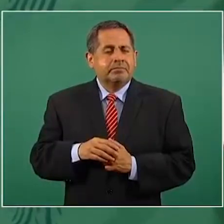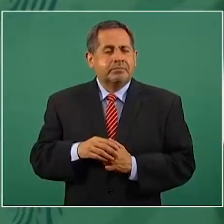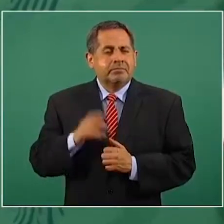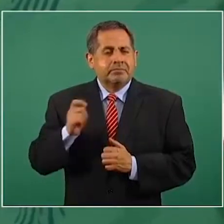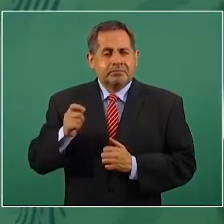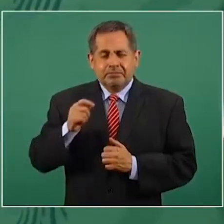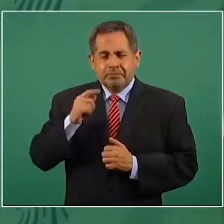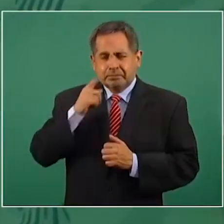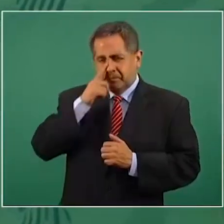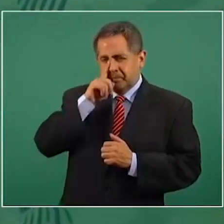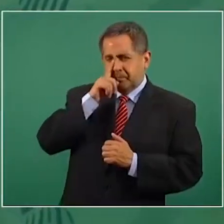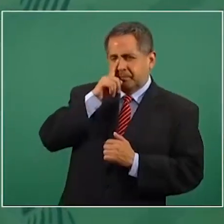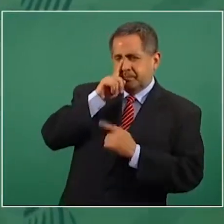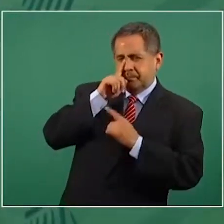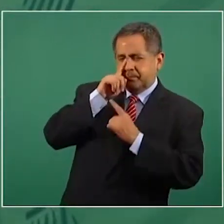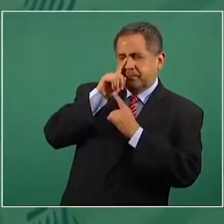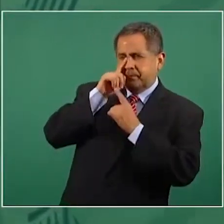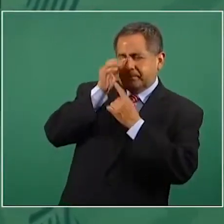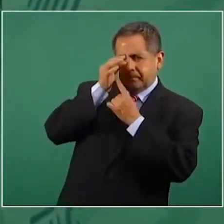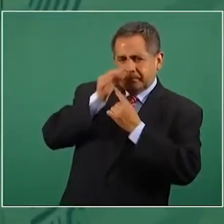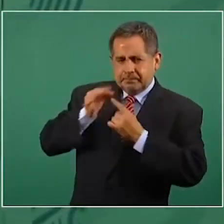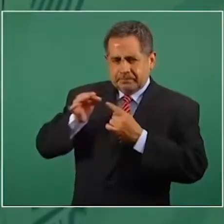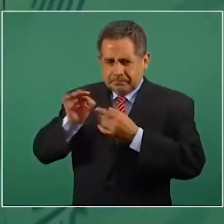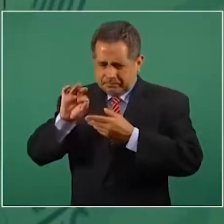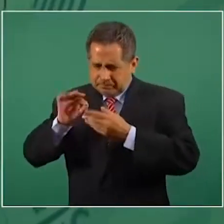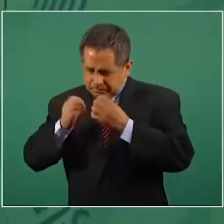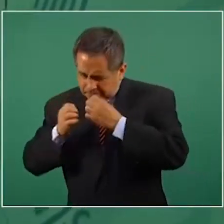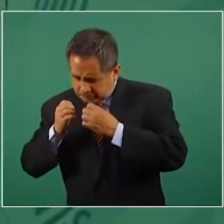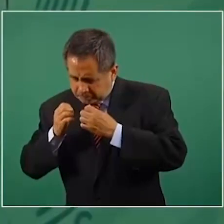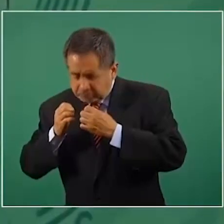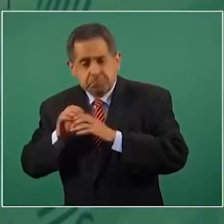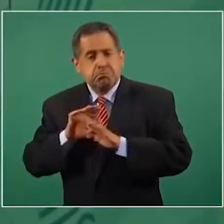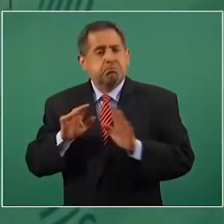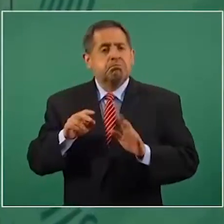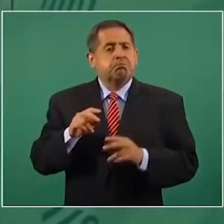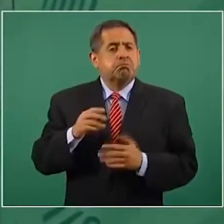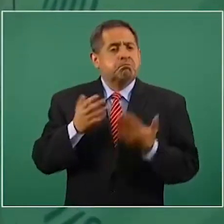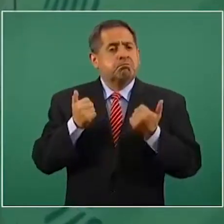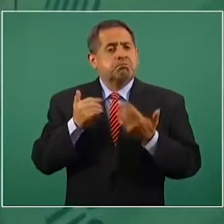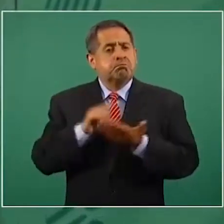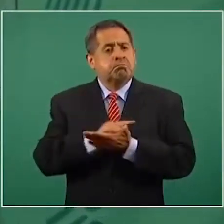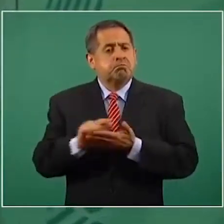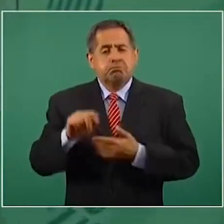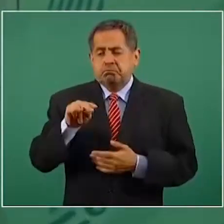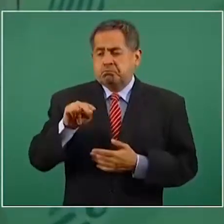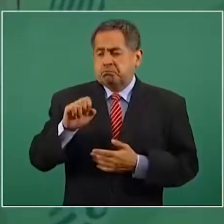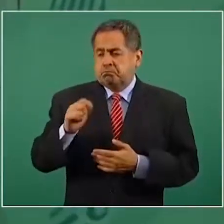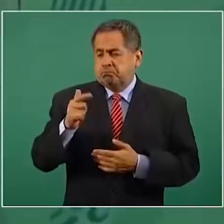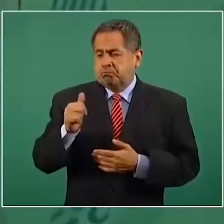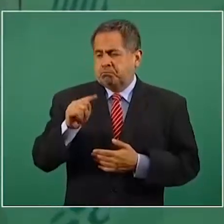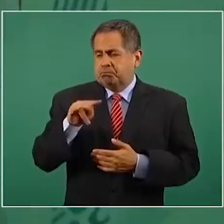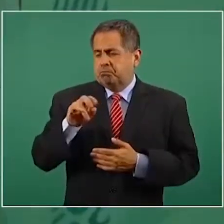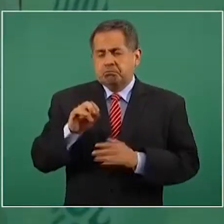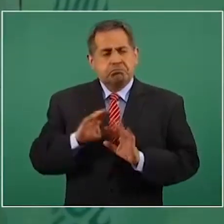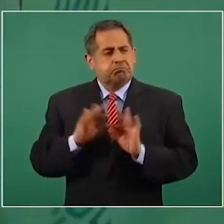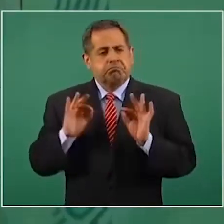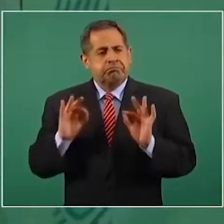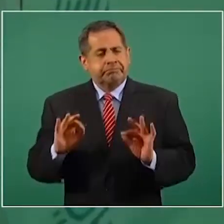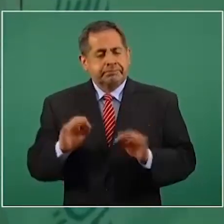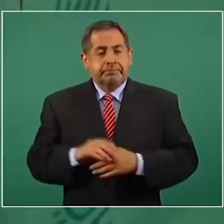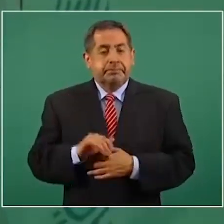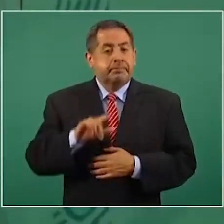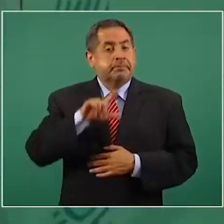de nariz, y también salió negativa. Sin embargo, en la